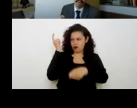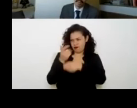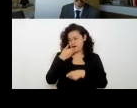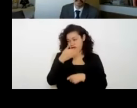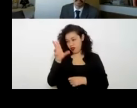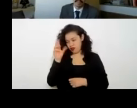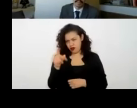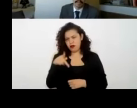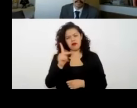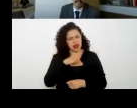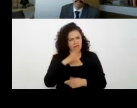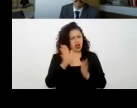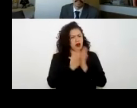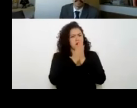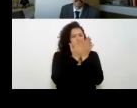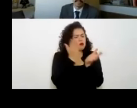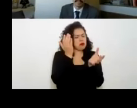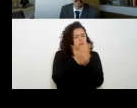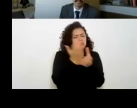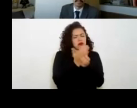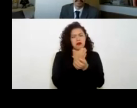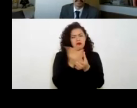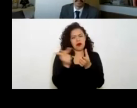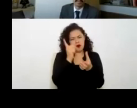sí que le abran un expediente.